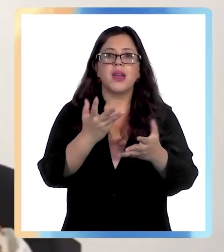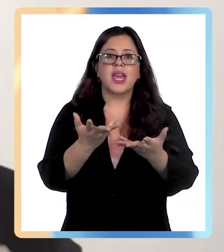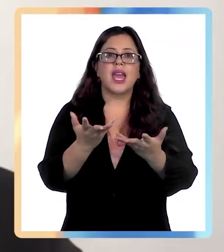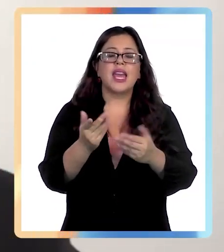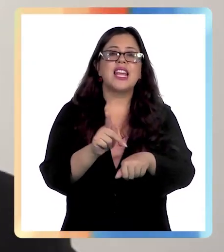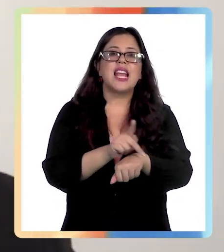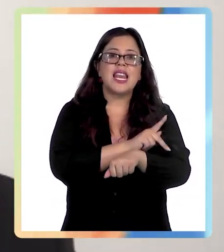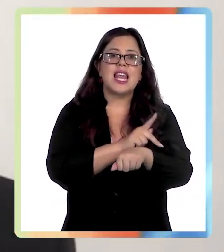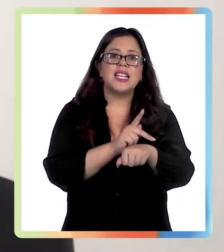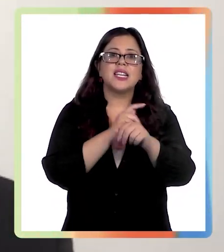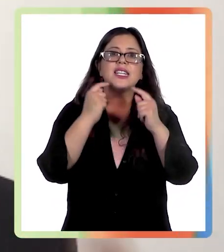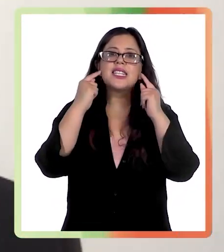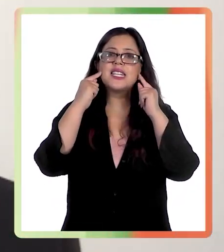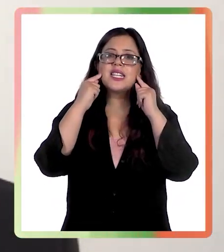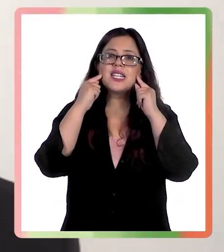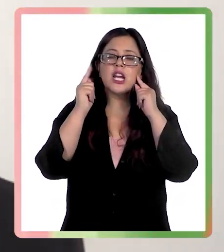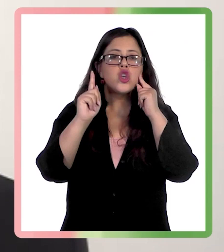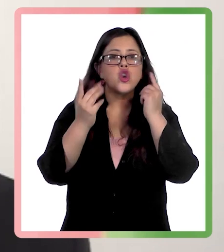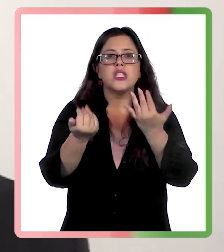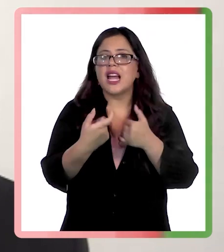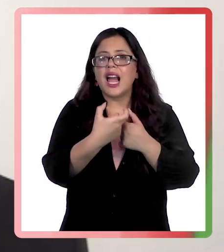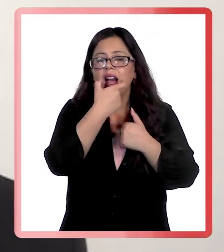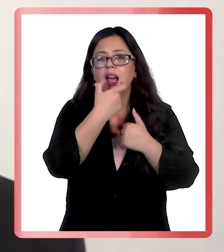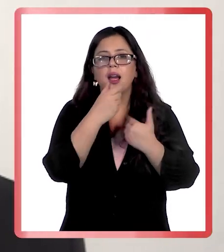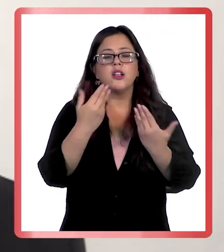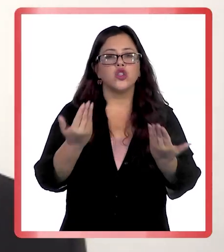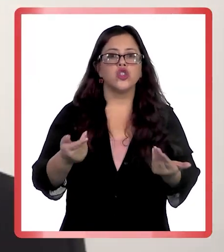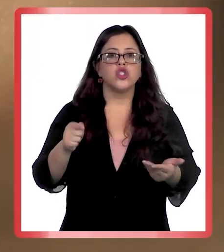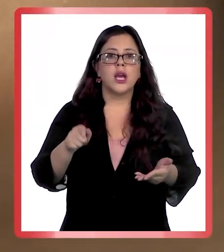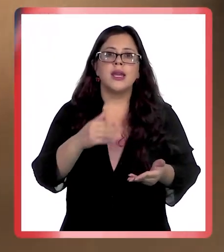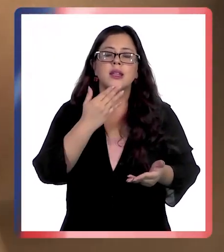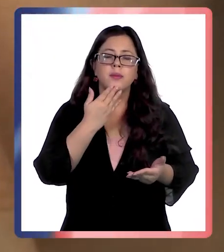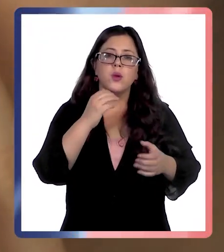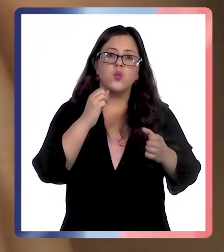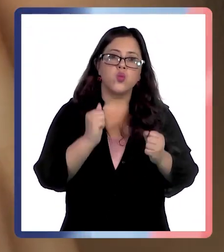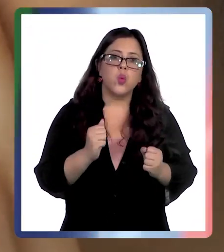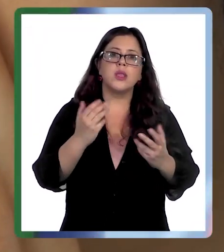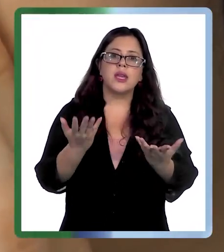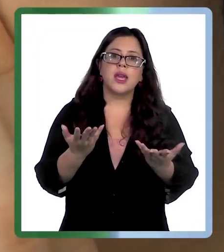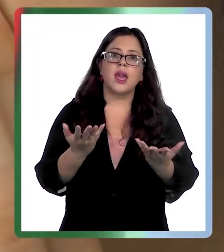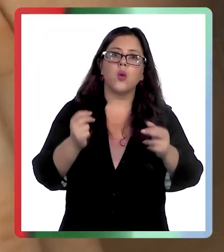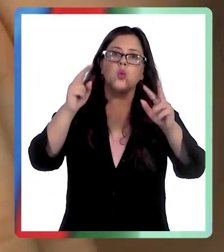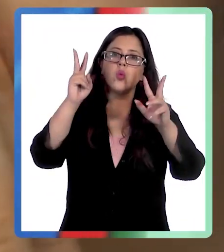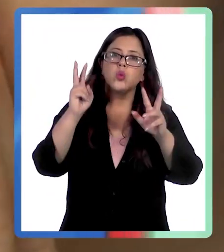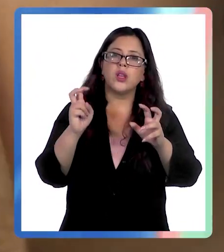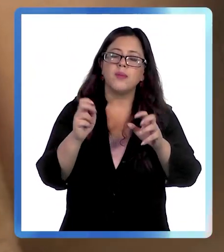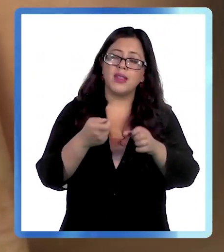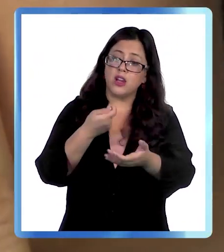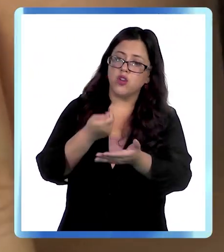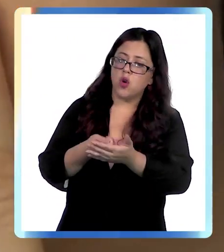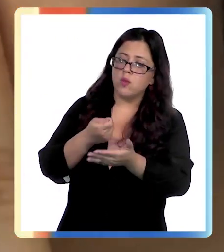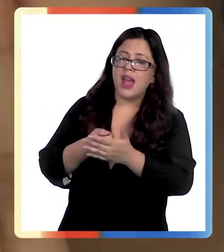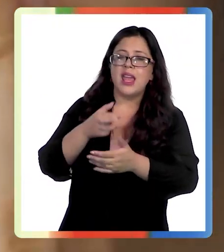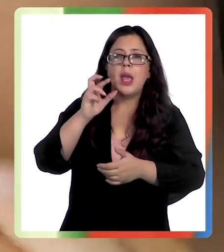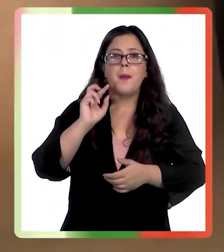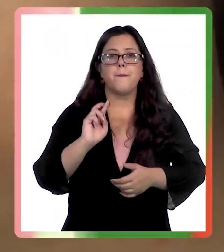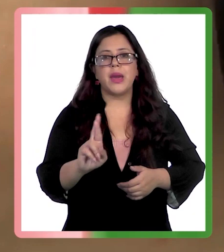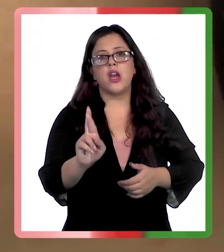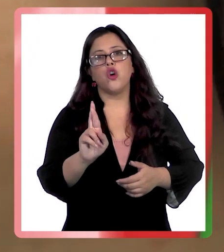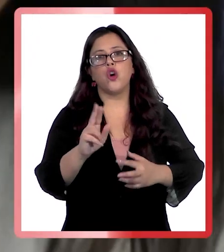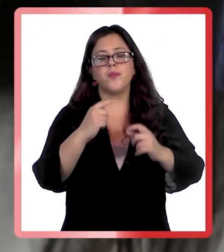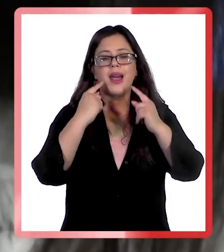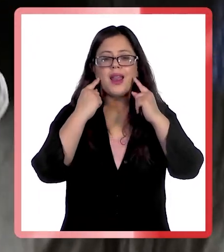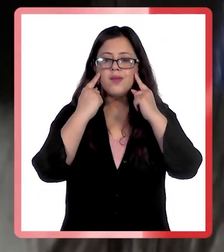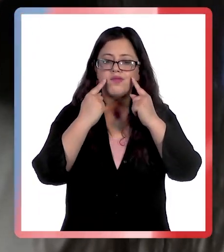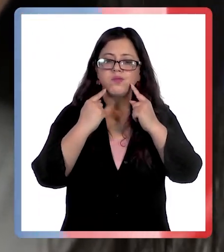articulación y de los músculos y no necesitas un plano entonces también puede ser una sobre indicación un plano que puede ser peor